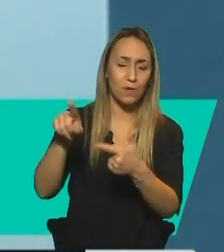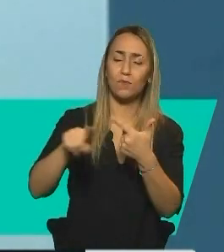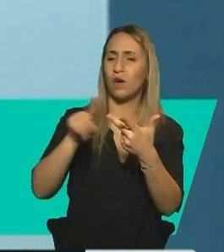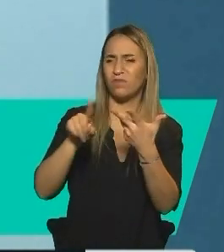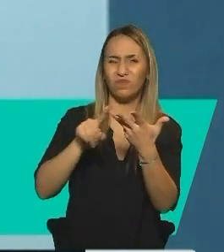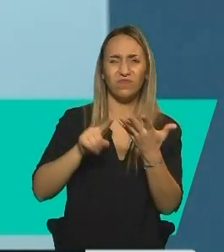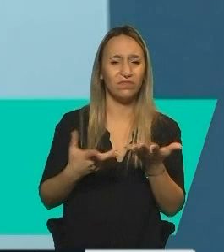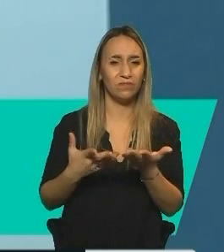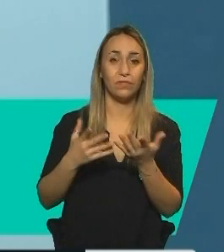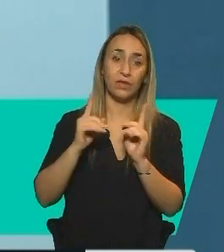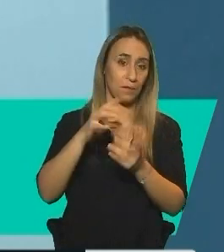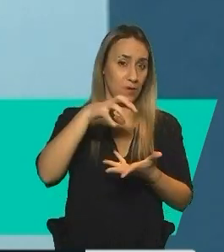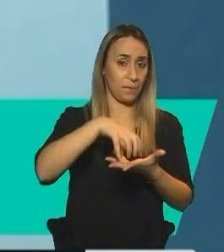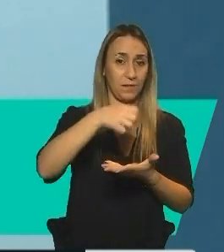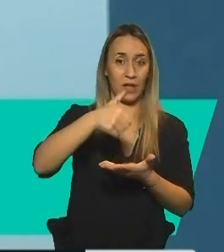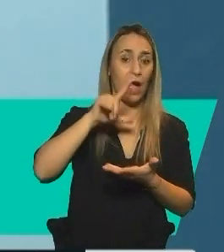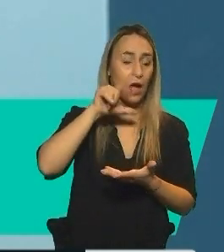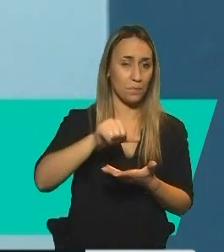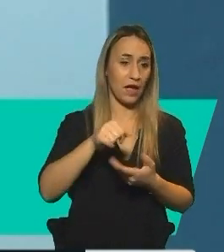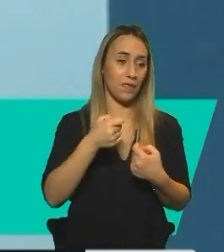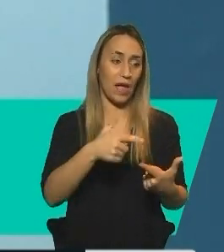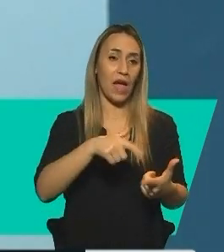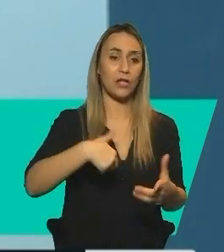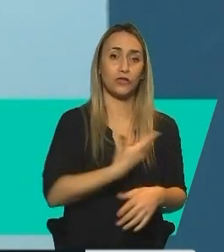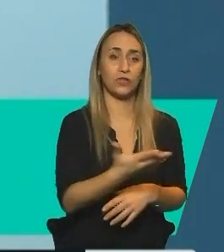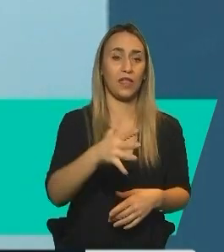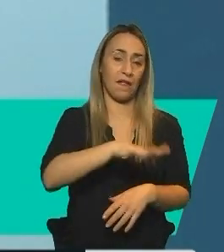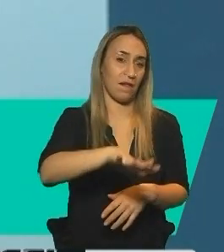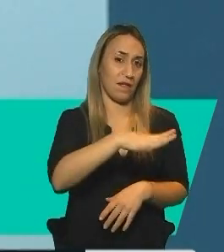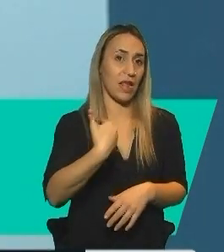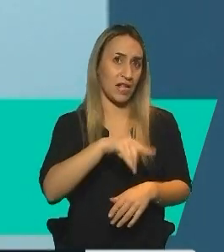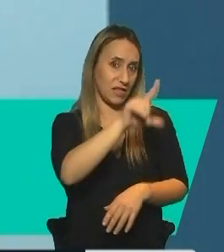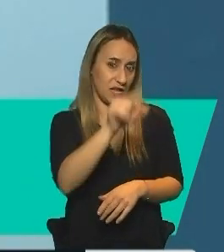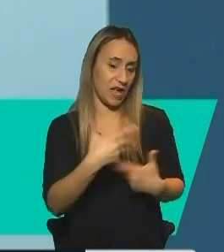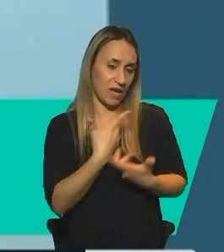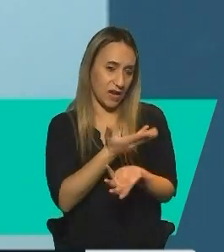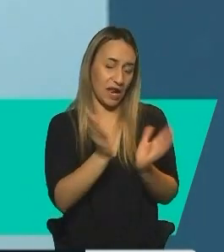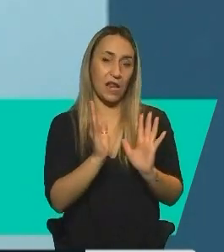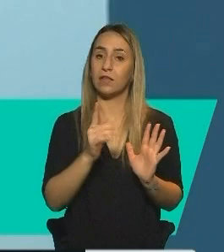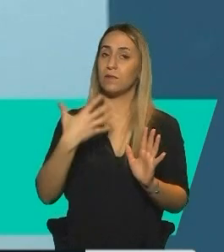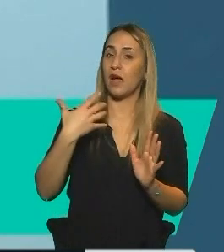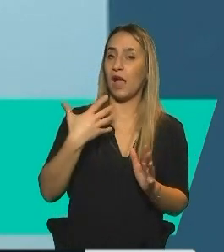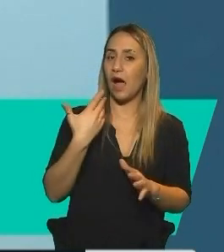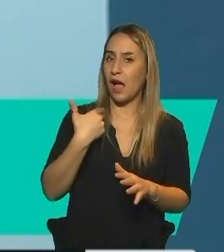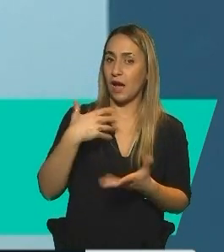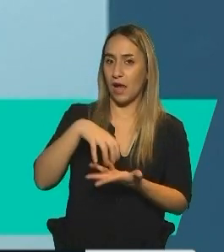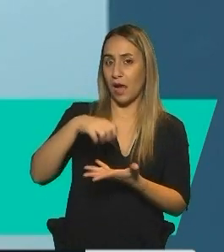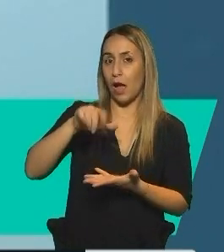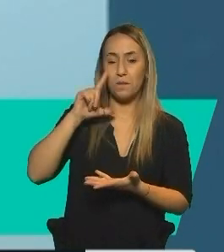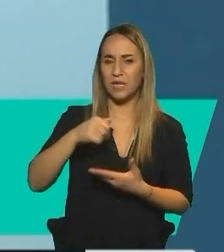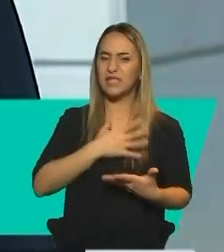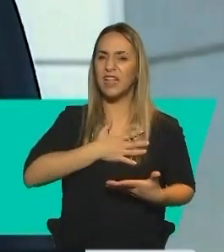que de algún modo la AMIA también hace para la sociedad argentina en su conjunto y con la cual también la AMIA se ve acompañada por la sociedad en su